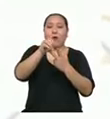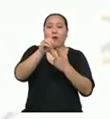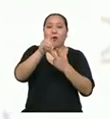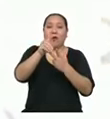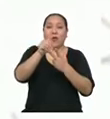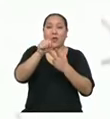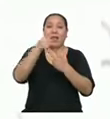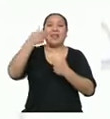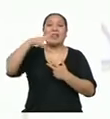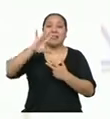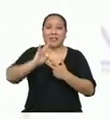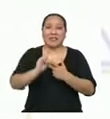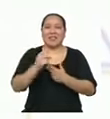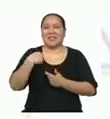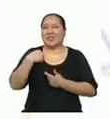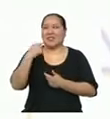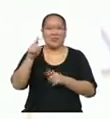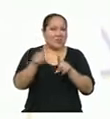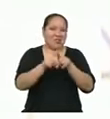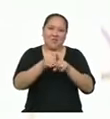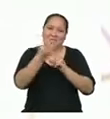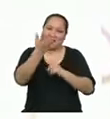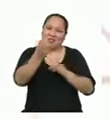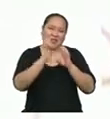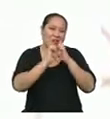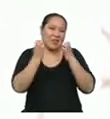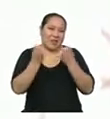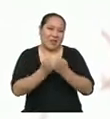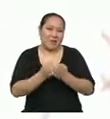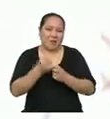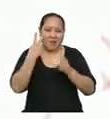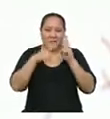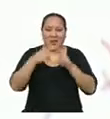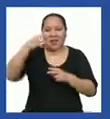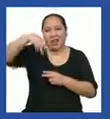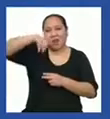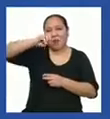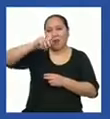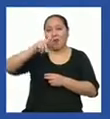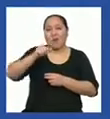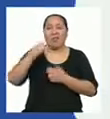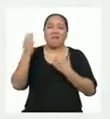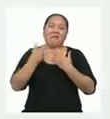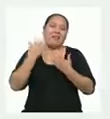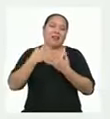años. Yo también soy de tu equipo, Kelly. Calcular la moda es al toque.